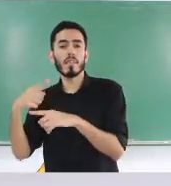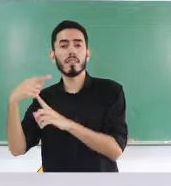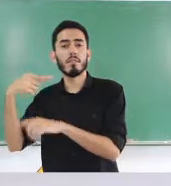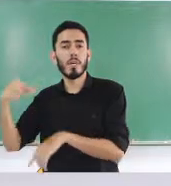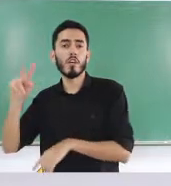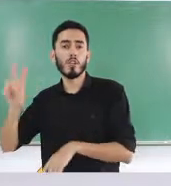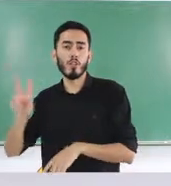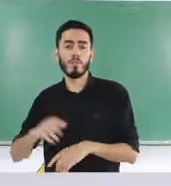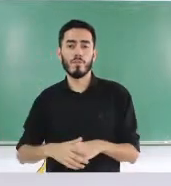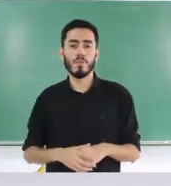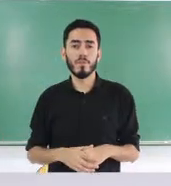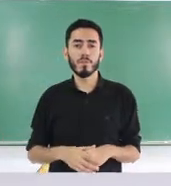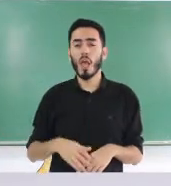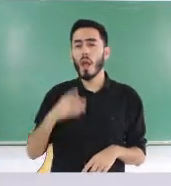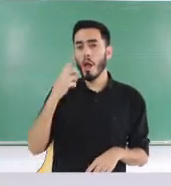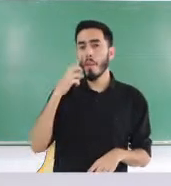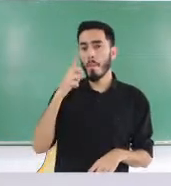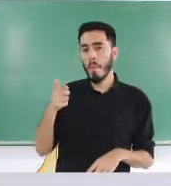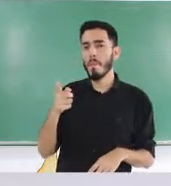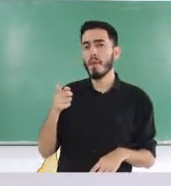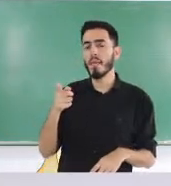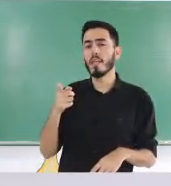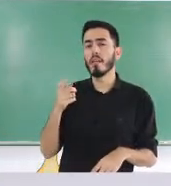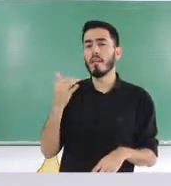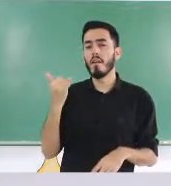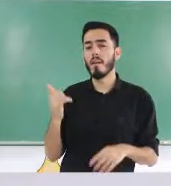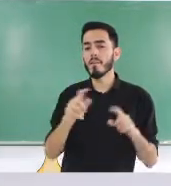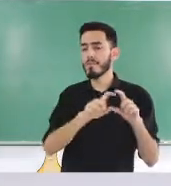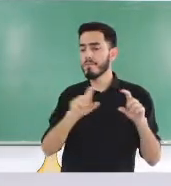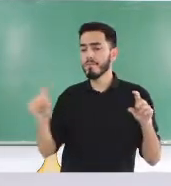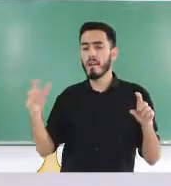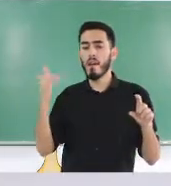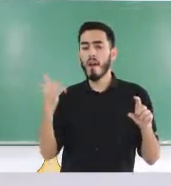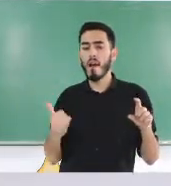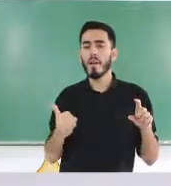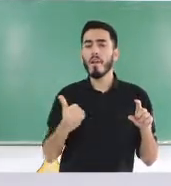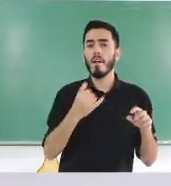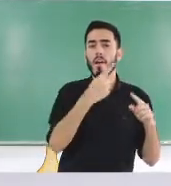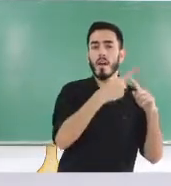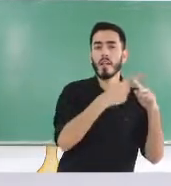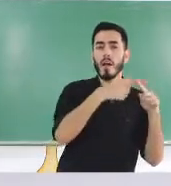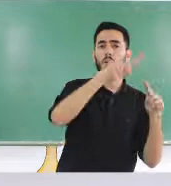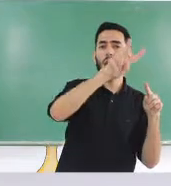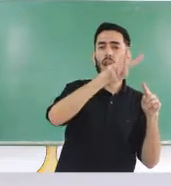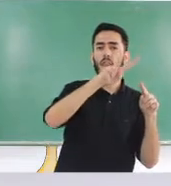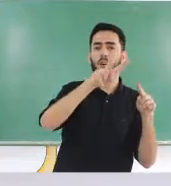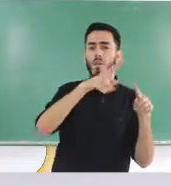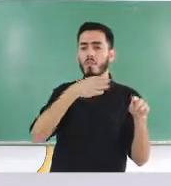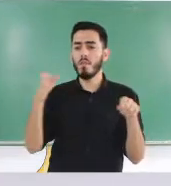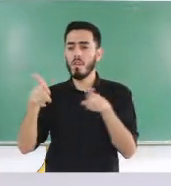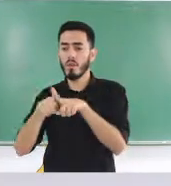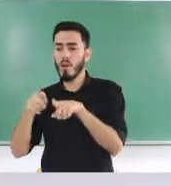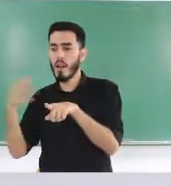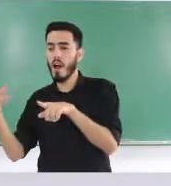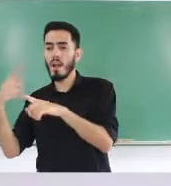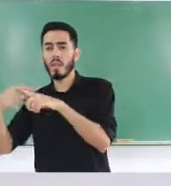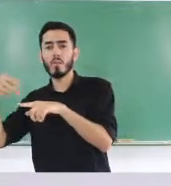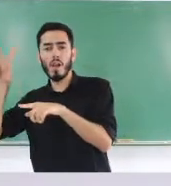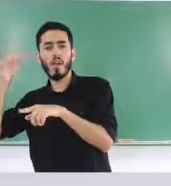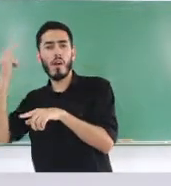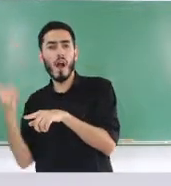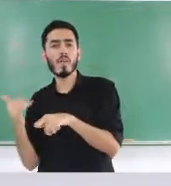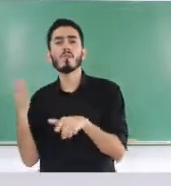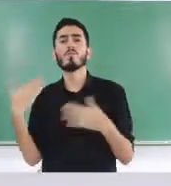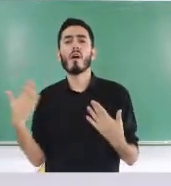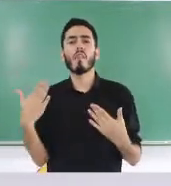menos 2. Observemos, ¿sí?, que X al cuadrado y X al cuadrado los podemos cancelar,